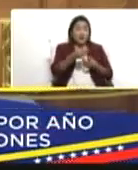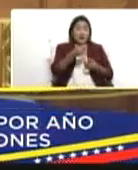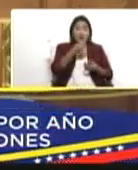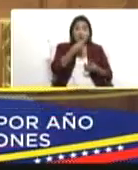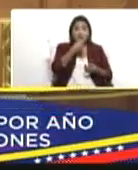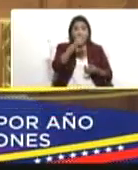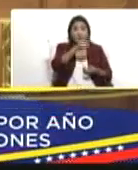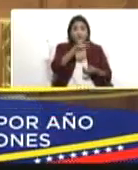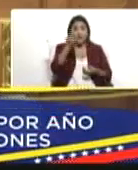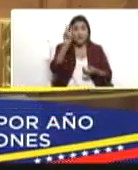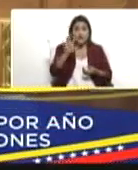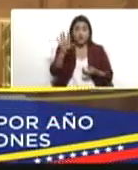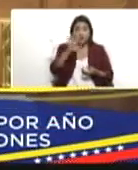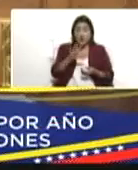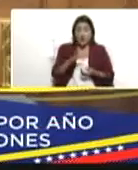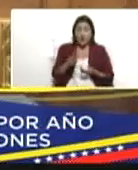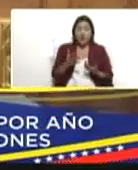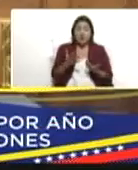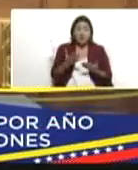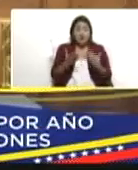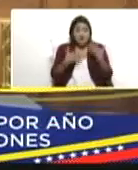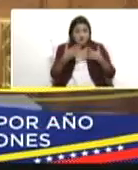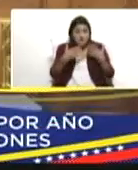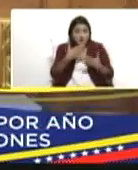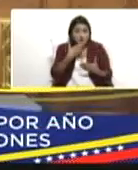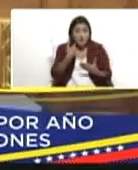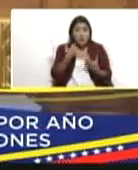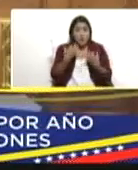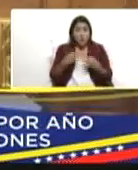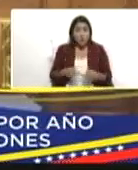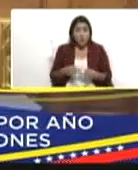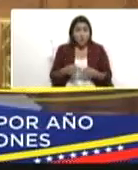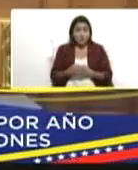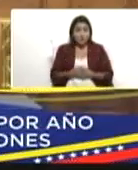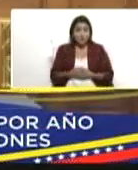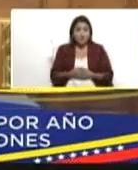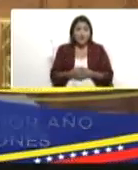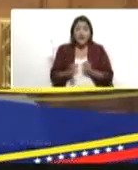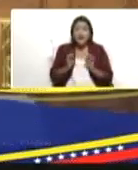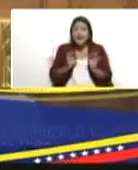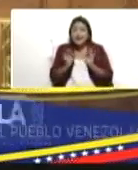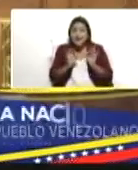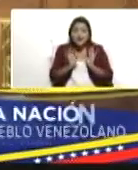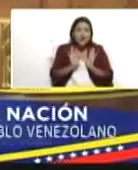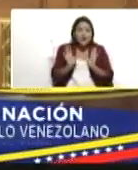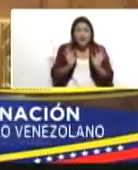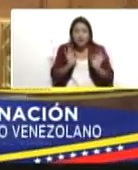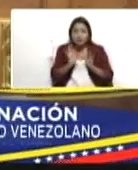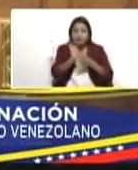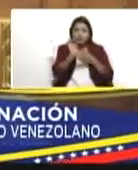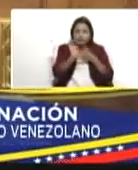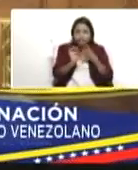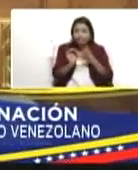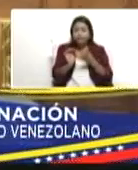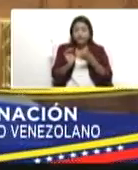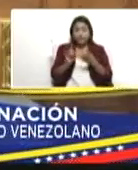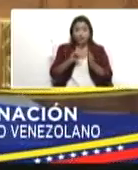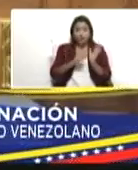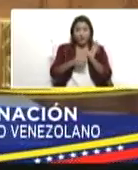nutricional y el abastecimiento familiar con una estrategia integral